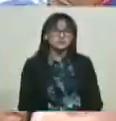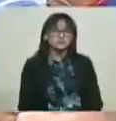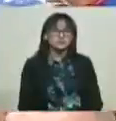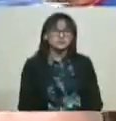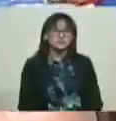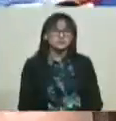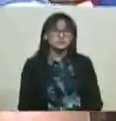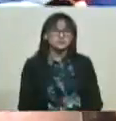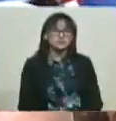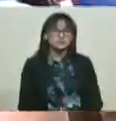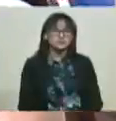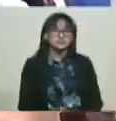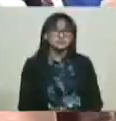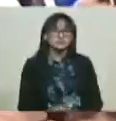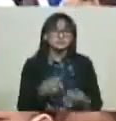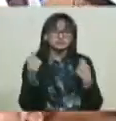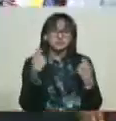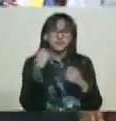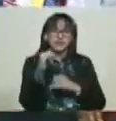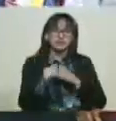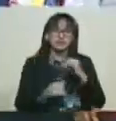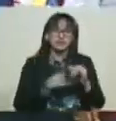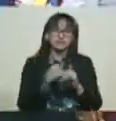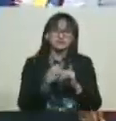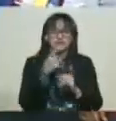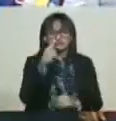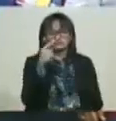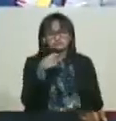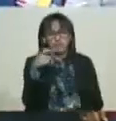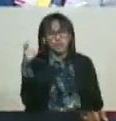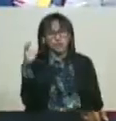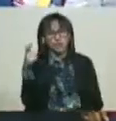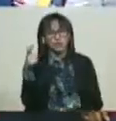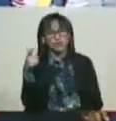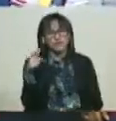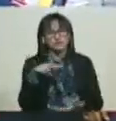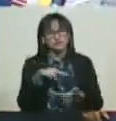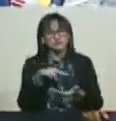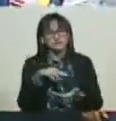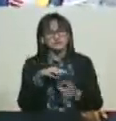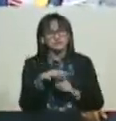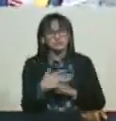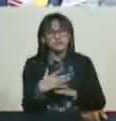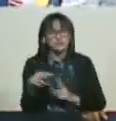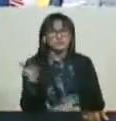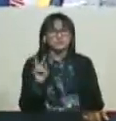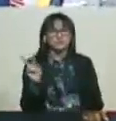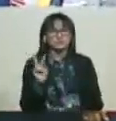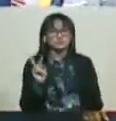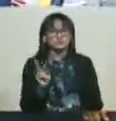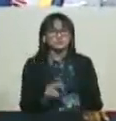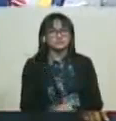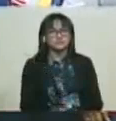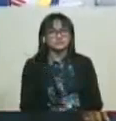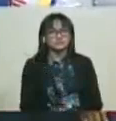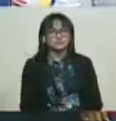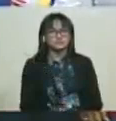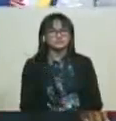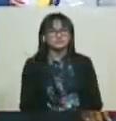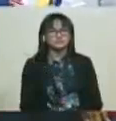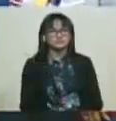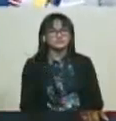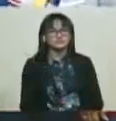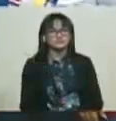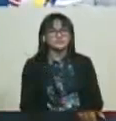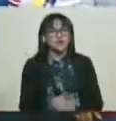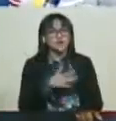y la prensa internacional ignora lo que está pasando en venezuela no quieren sacar